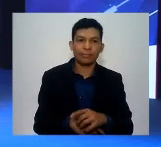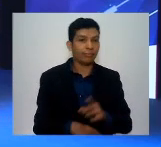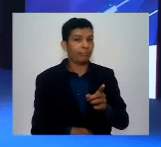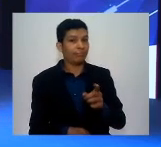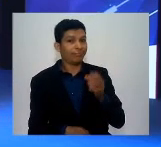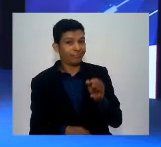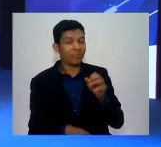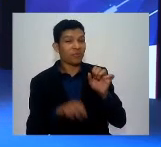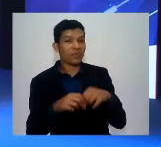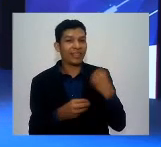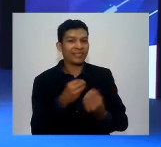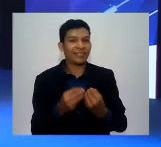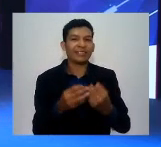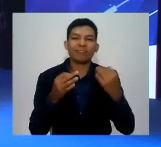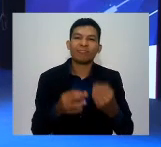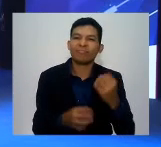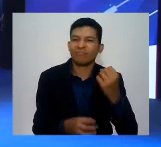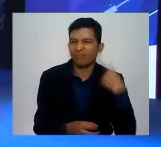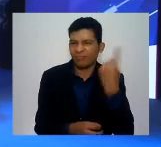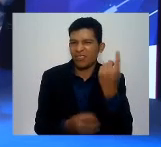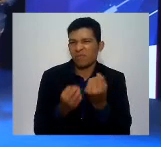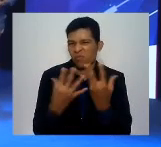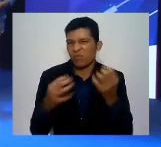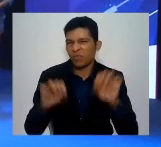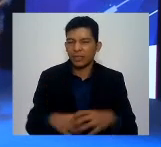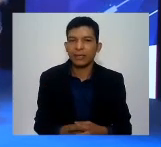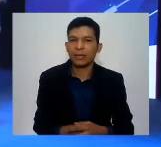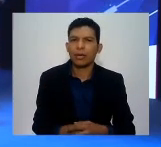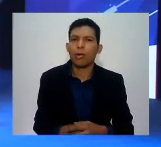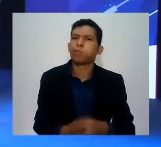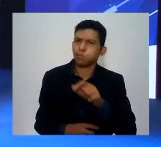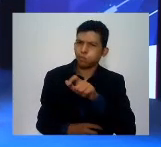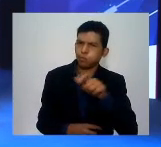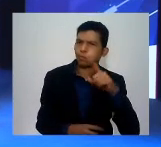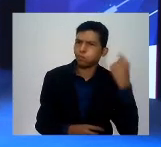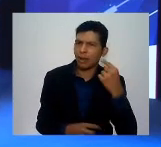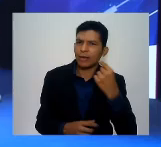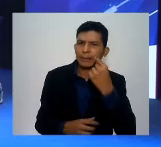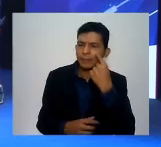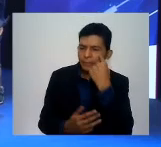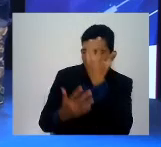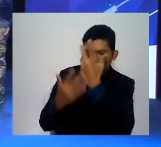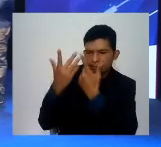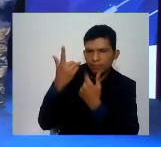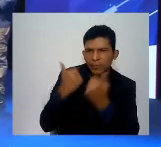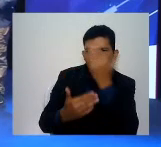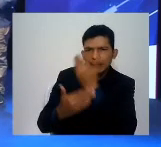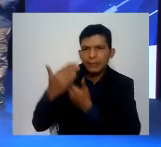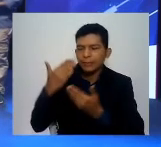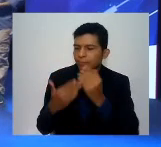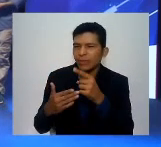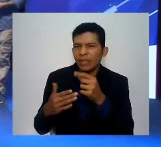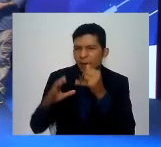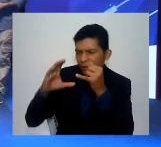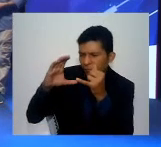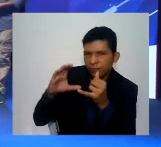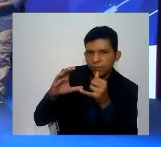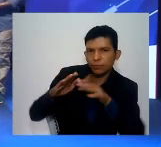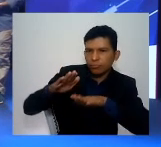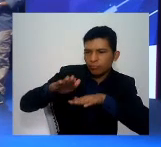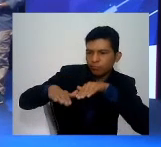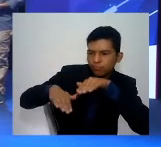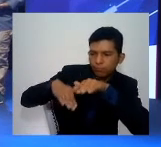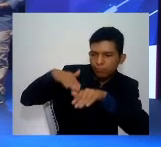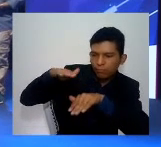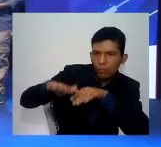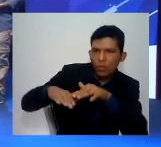¿Por qué? Porque todo el sistema, desde el dispositivo de partida, ¿listo? Hasta las cámaras que miran el photo finish,